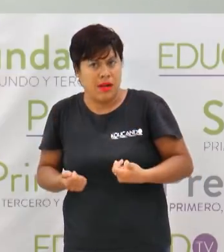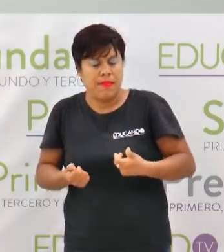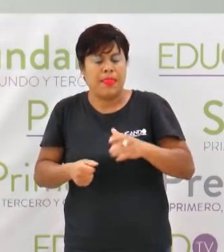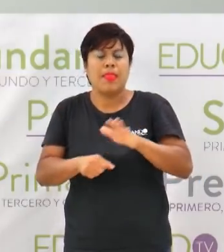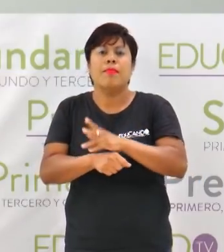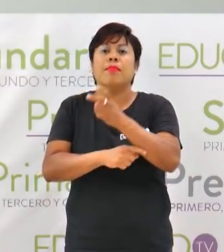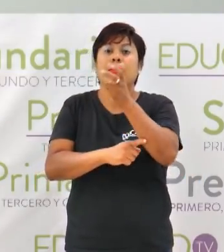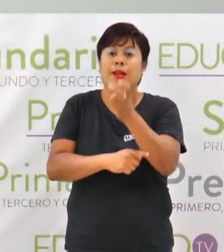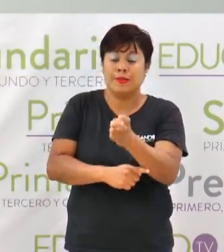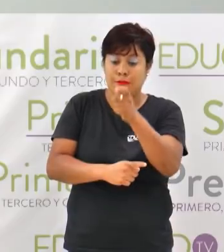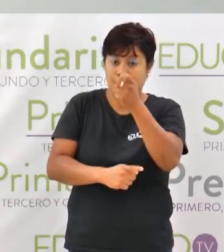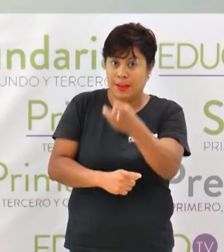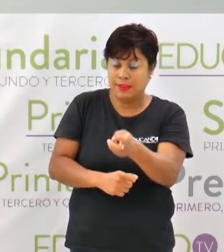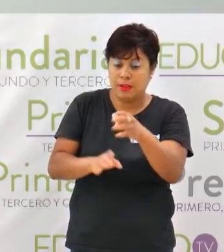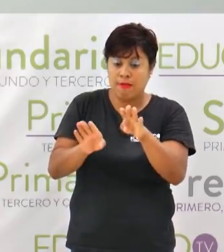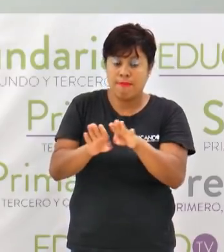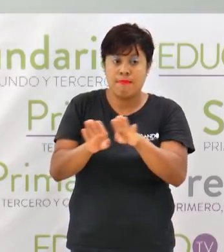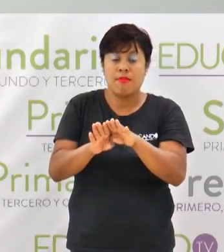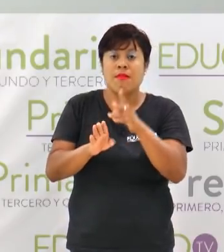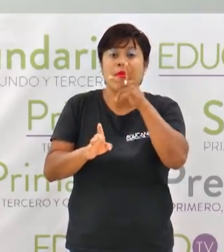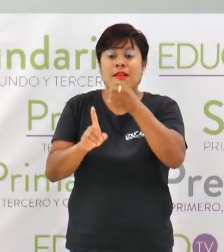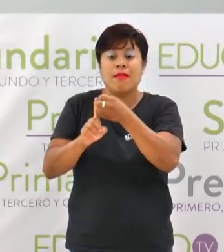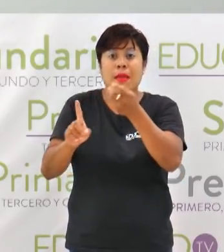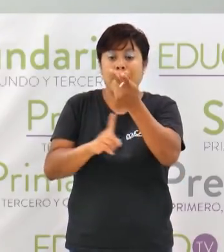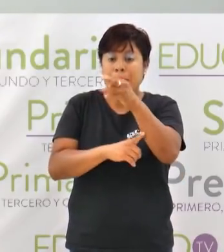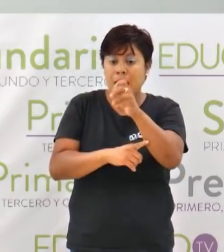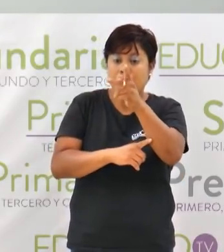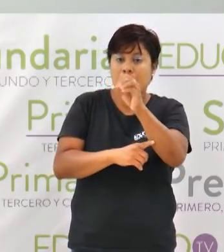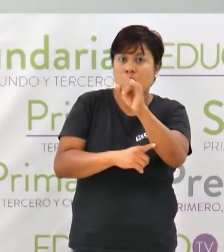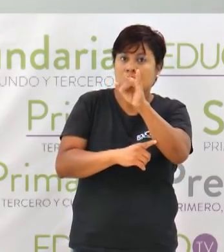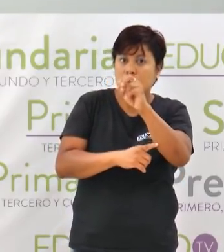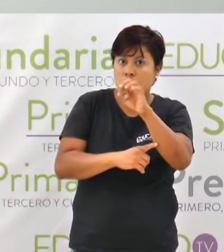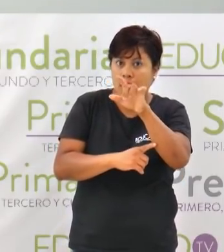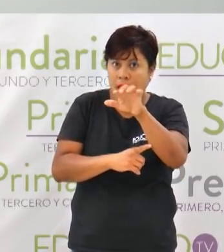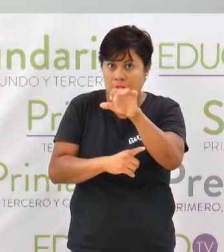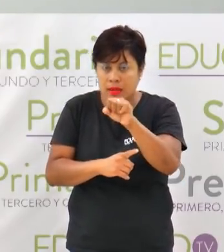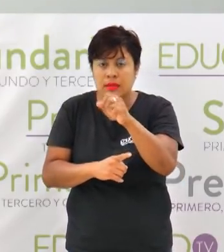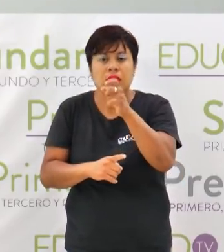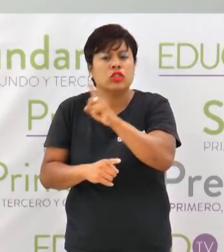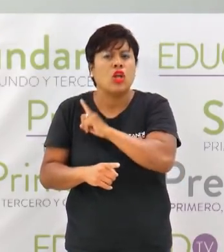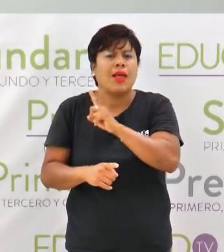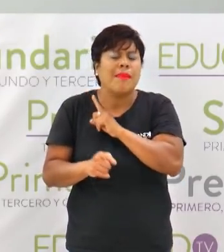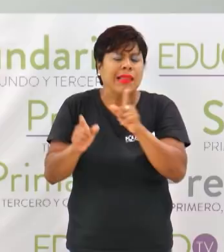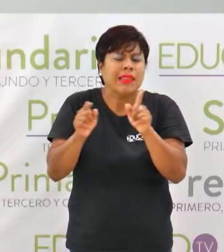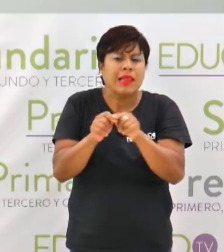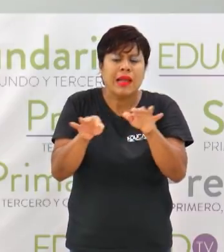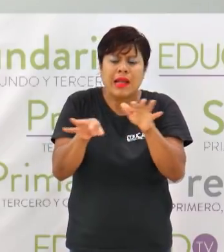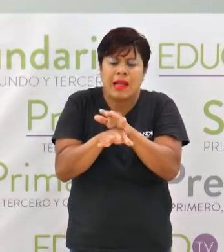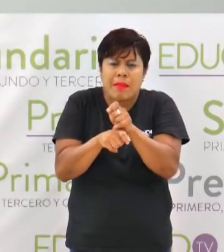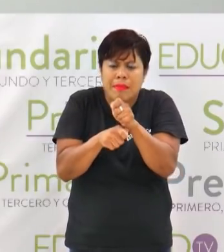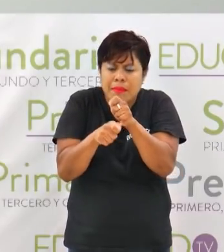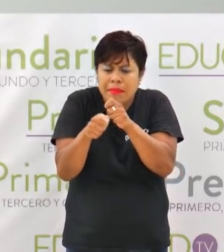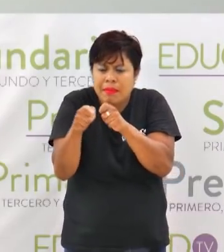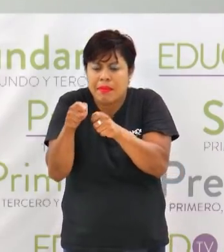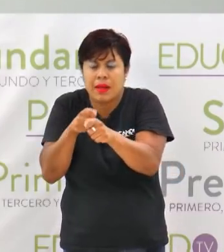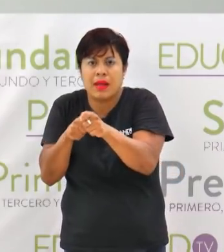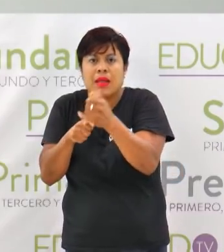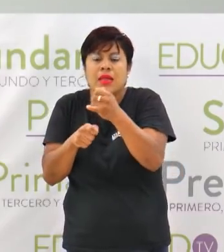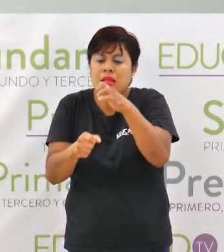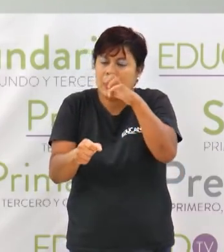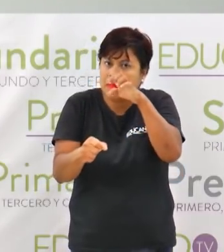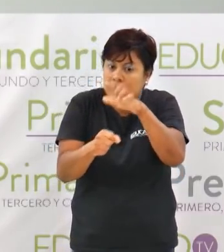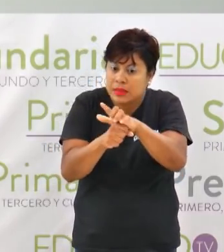por ello que la parte o la función de las frases preposicionales simple y sencillamente modifican